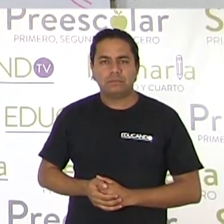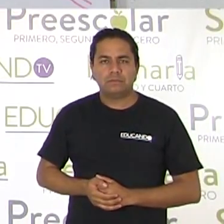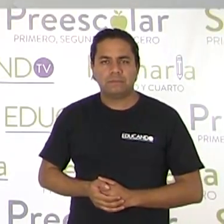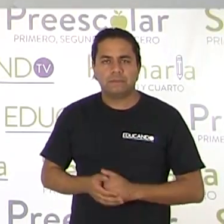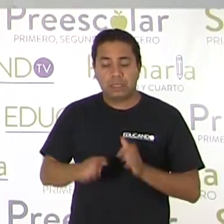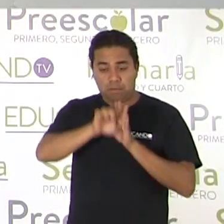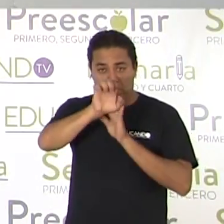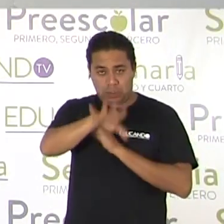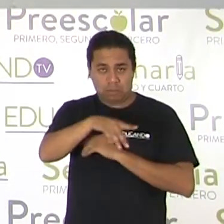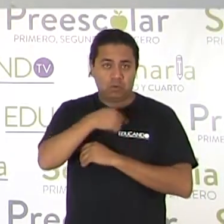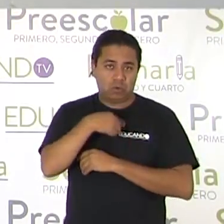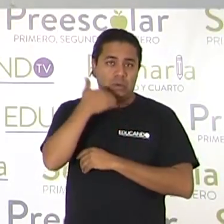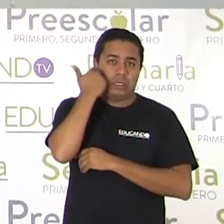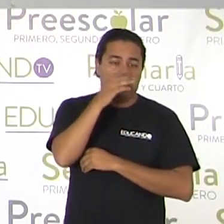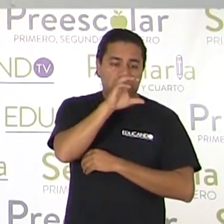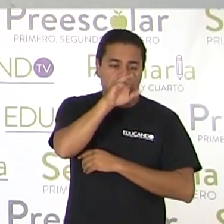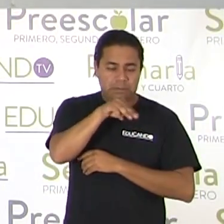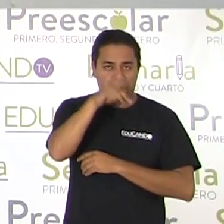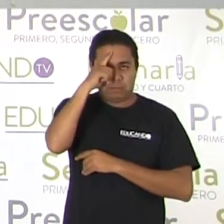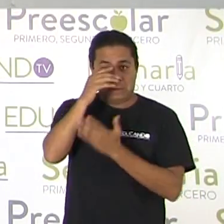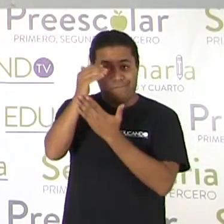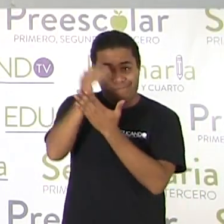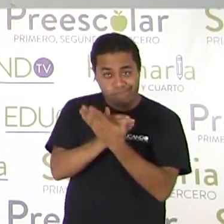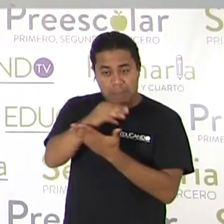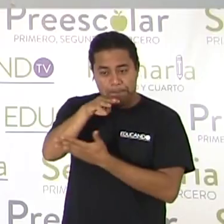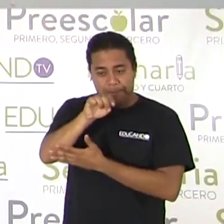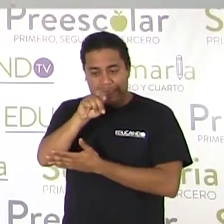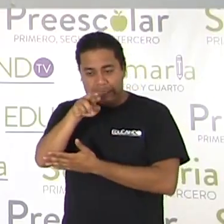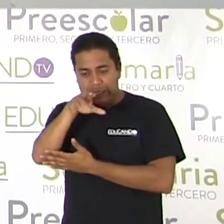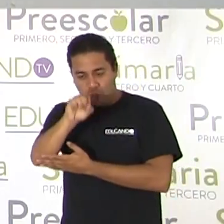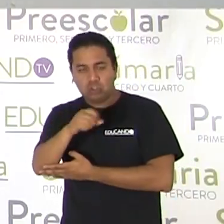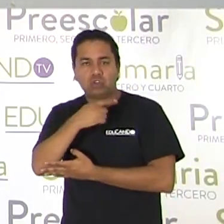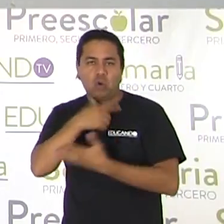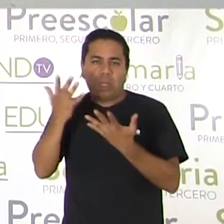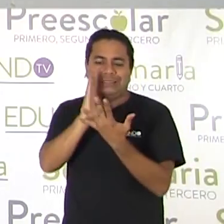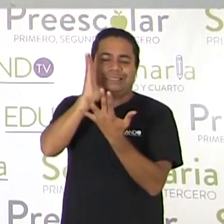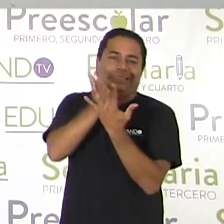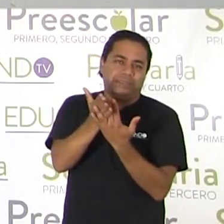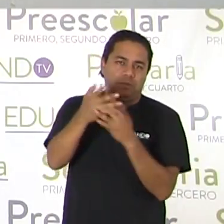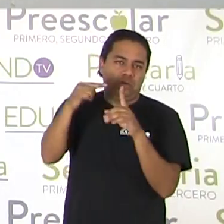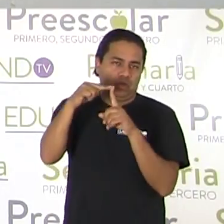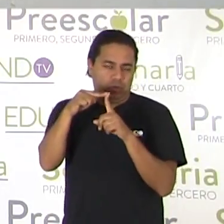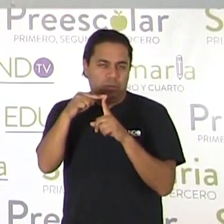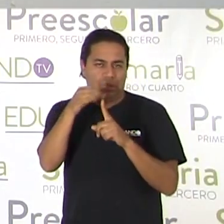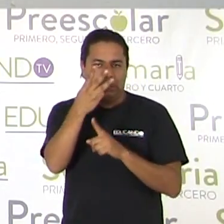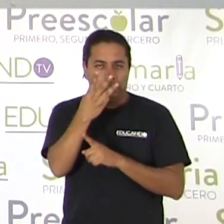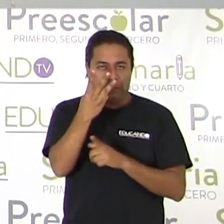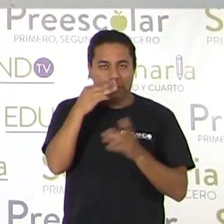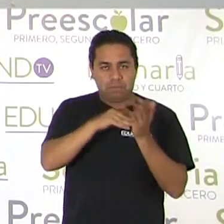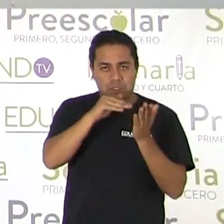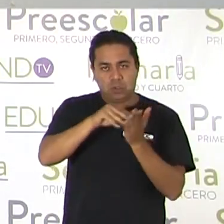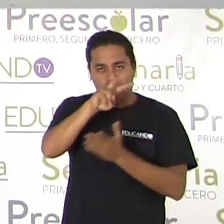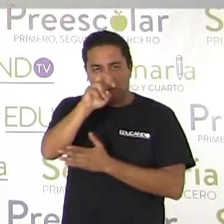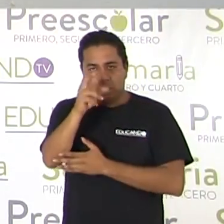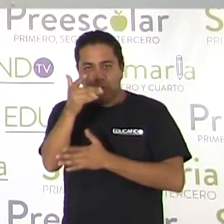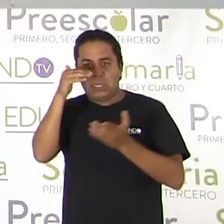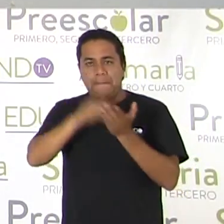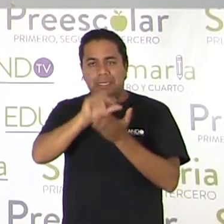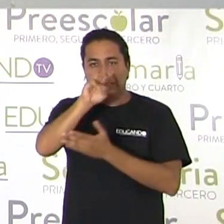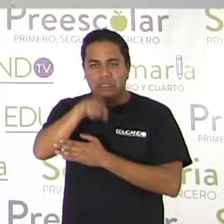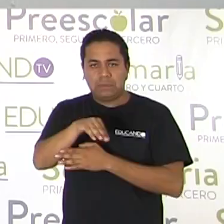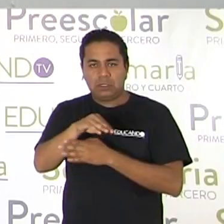estos centímetros a metros, hacemos una división. Estos 3,250,000 centímetros los